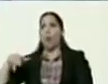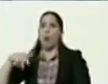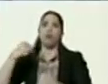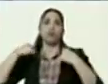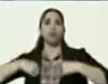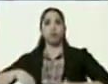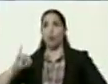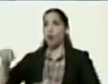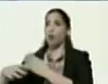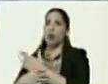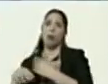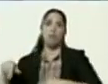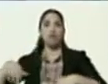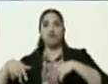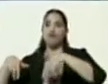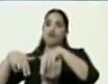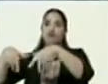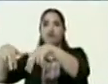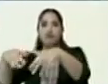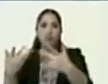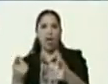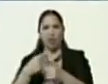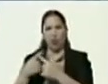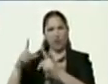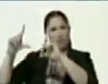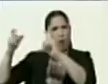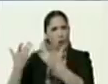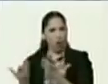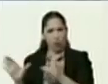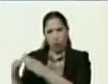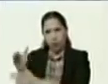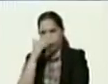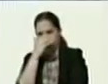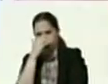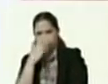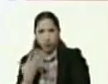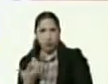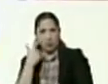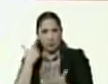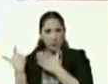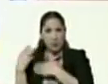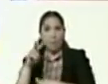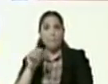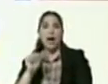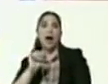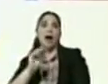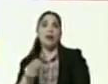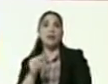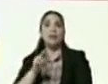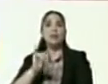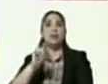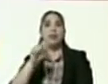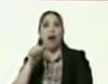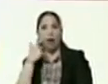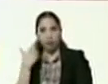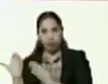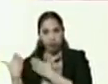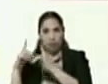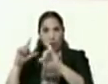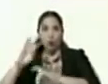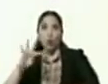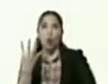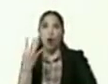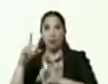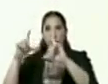y se tomó una foto con alias Vaquita. Esta es la cuarta